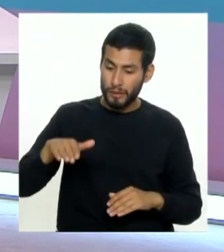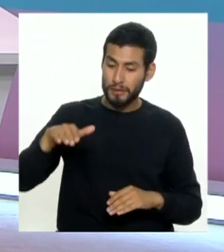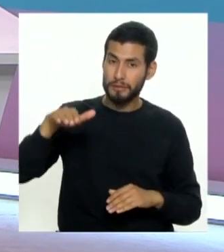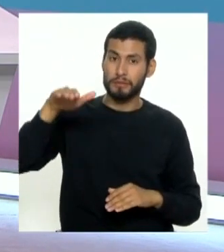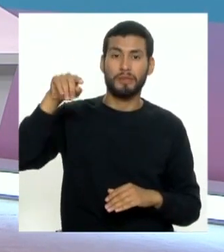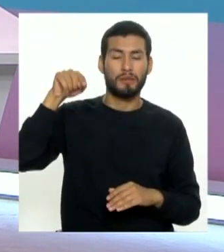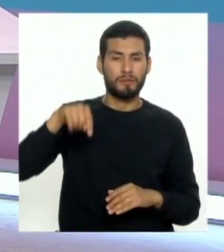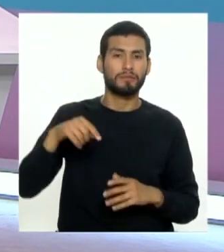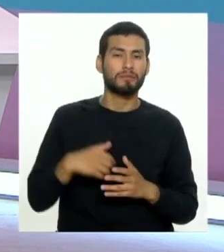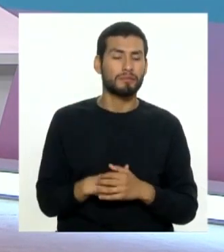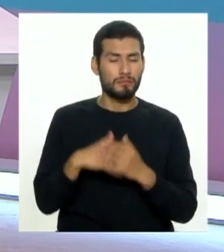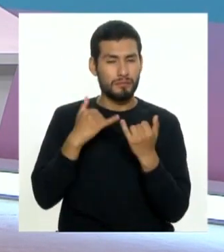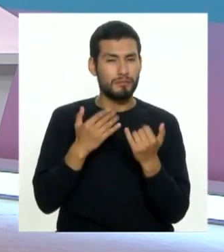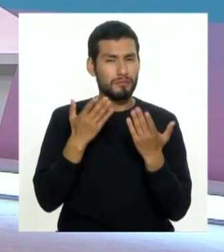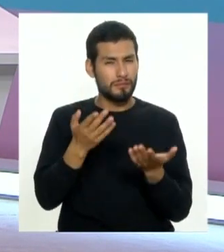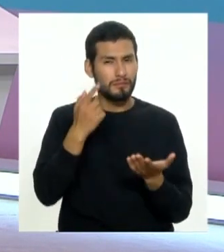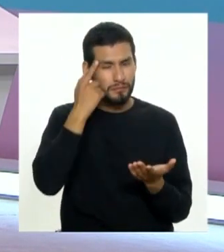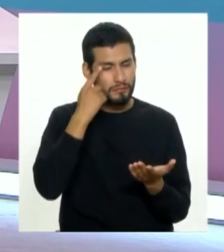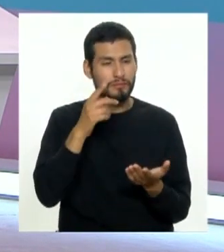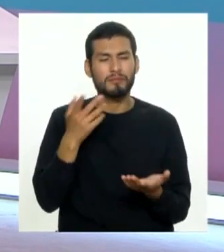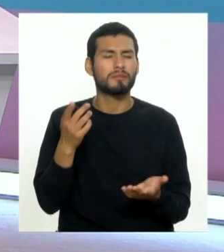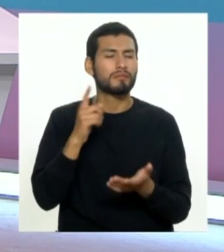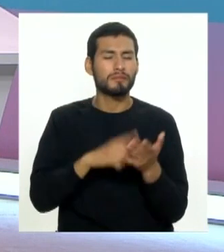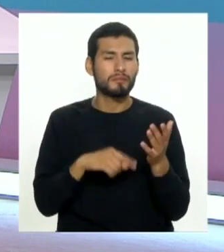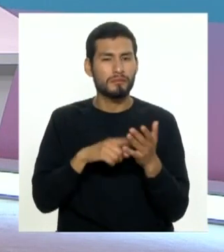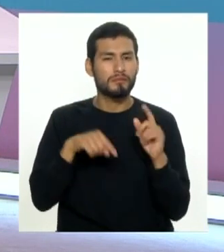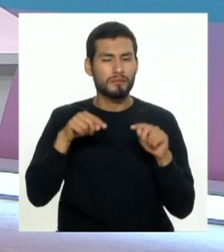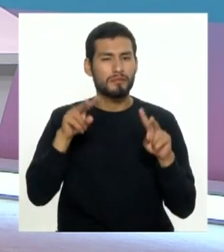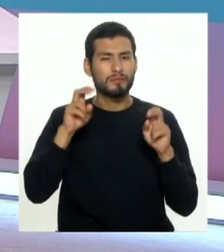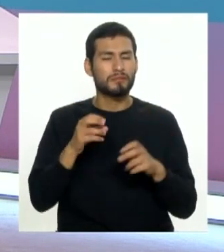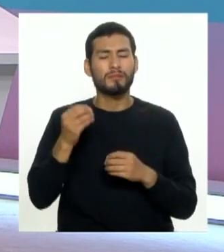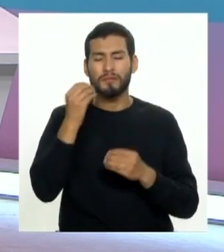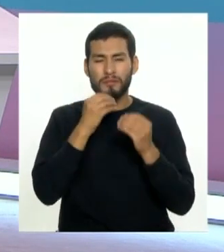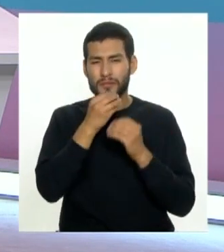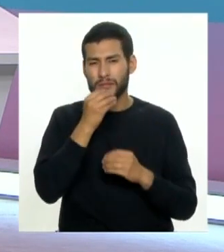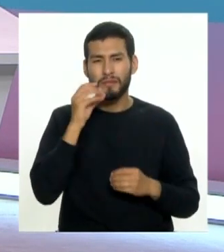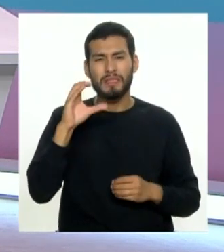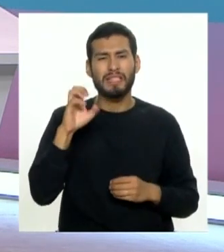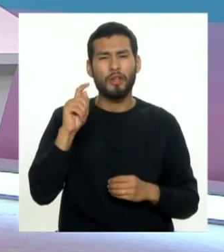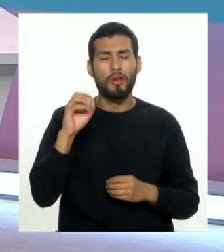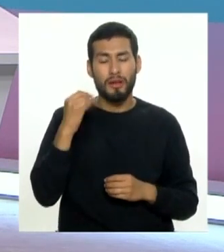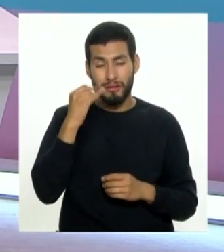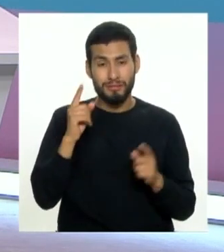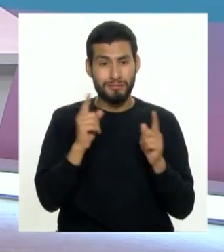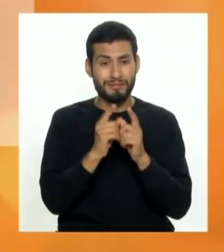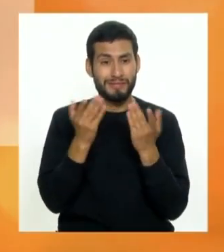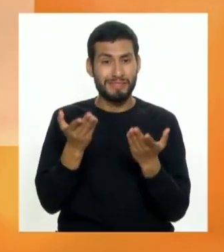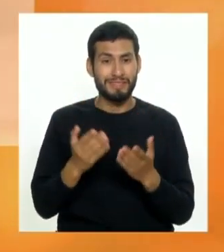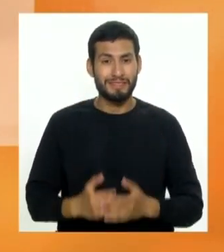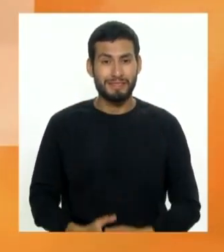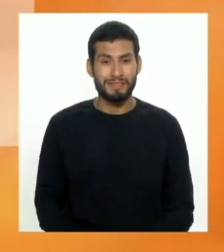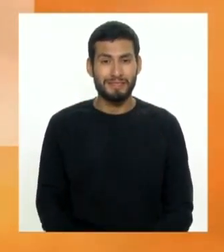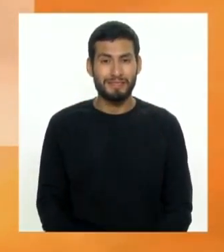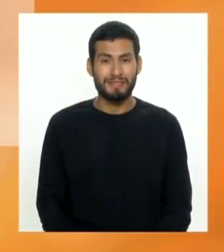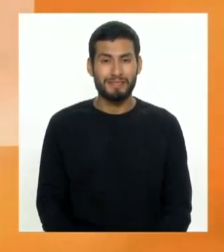en ellos. Así que ya tienen una idea de lo que consta esta dieta cetogénica y por supuesto tenemos nuestro resumen.